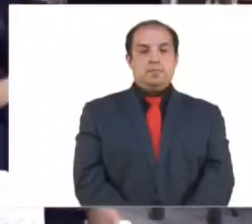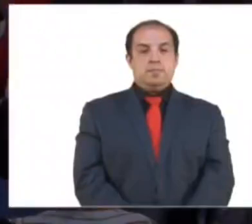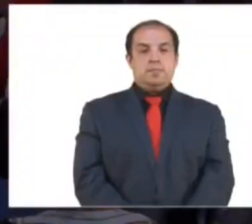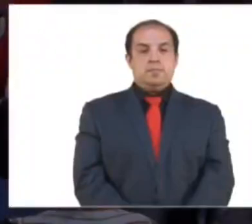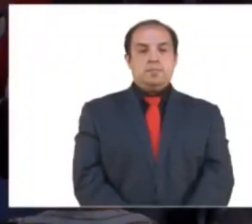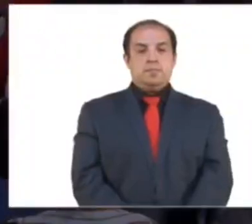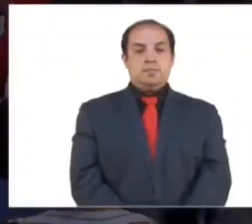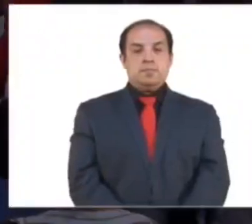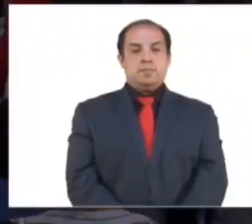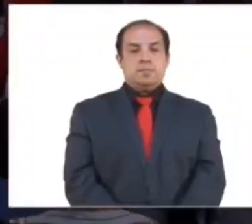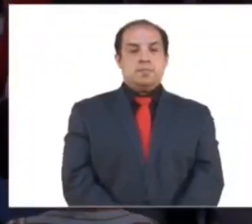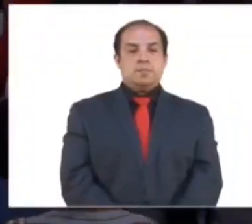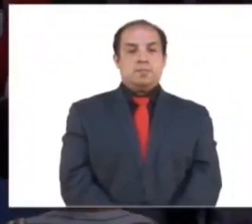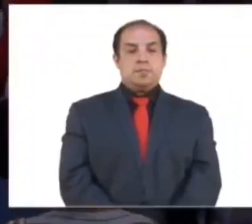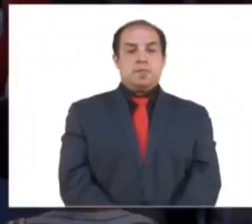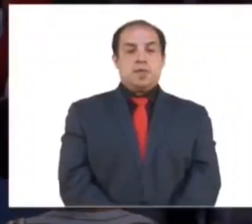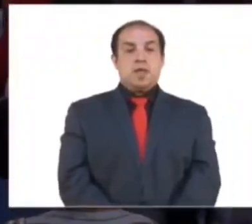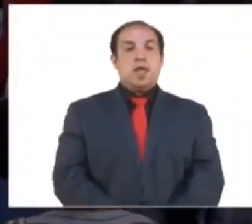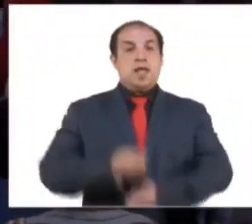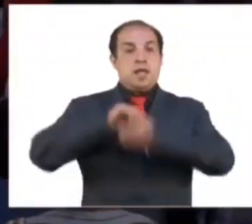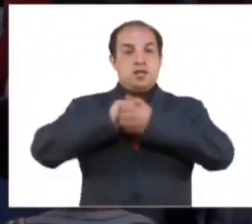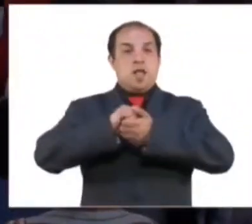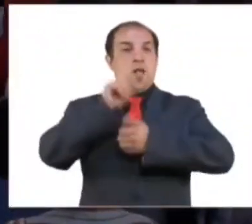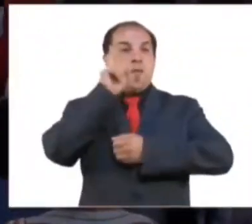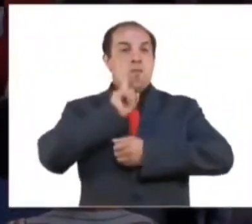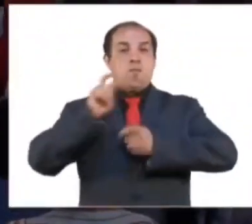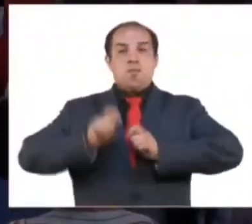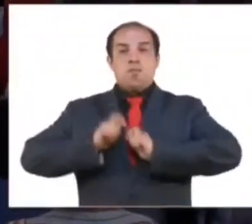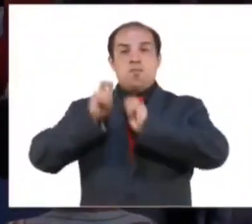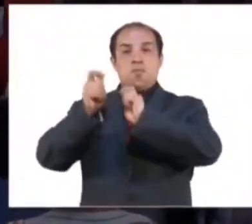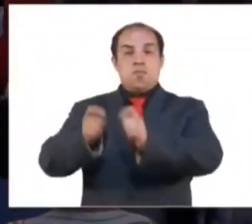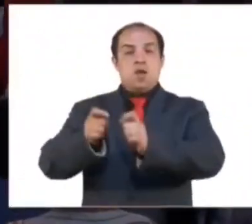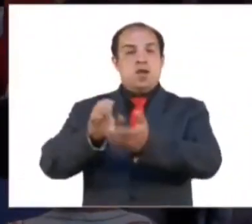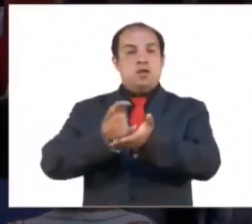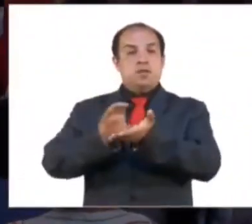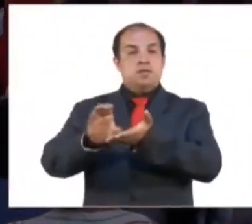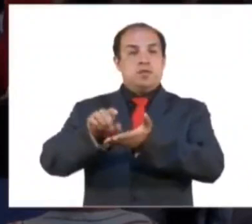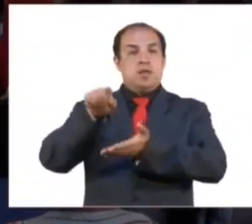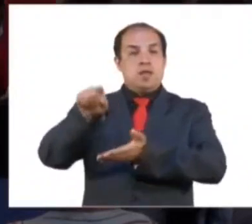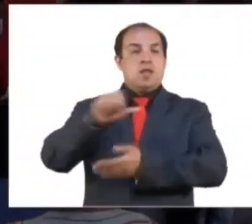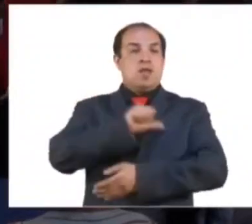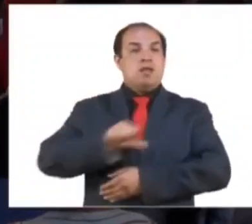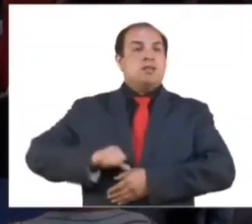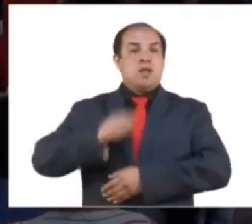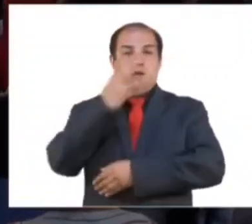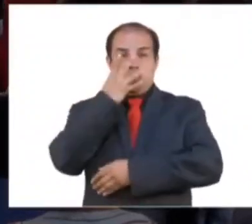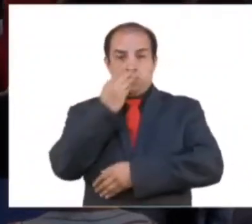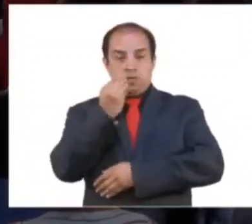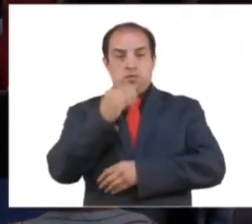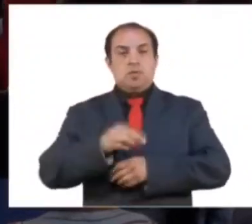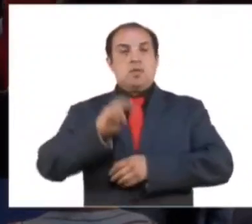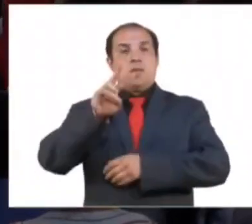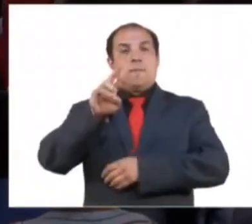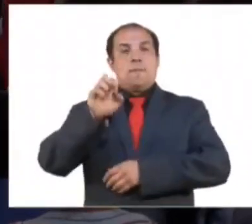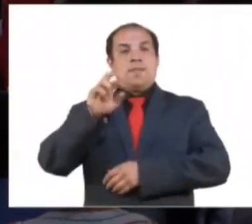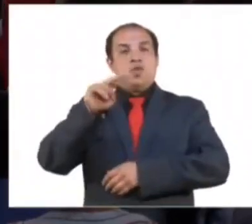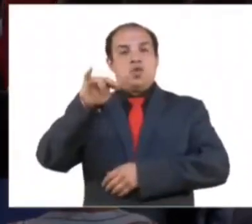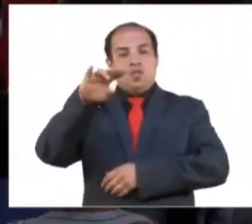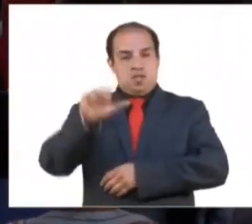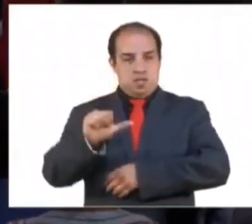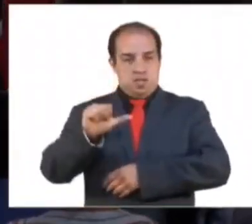Saludamos a las acreditadas del Fondo para el Desarrollo Social de la Ciudad de México, de la Alcaldía Coyoacán, Verónica Noemí García